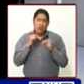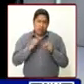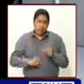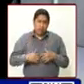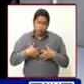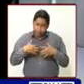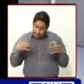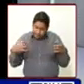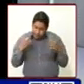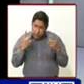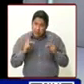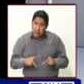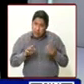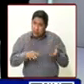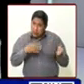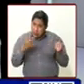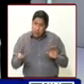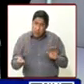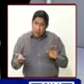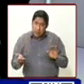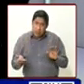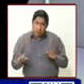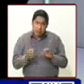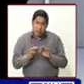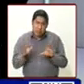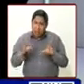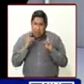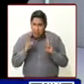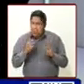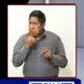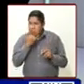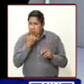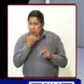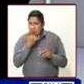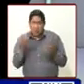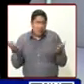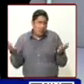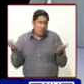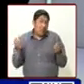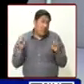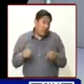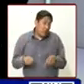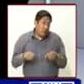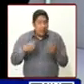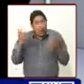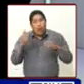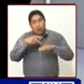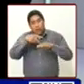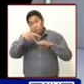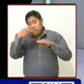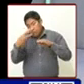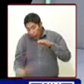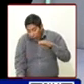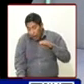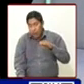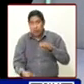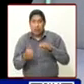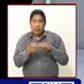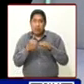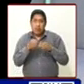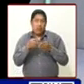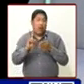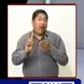una autopsia a una persona que ha fallecido sin que nadie haya visto qué fue lo que pasó. Puede ser, evidentemente, lo que dicen, ¿no?, que haya